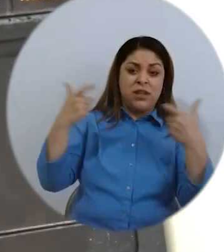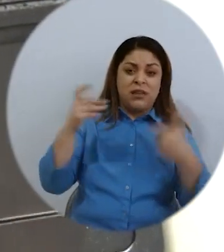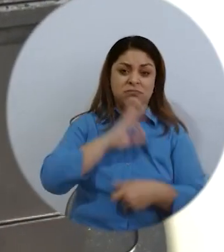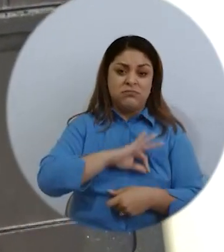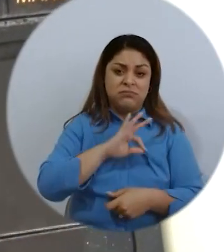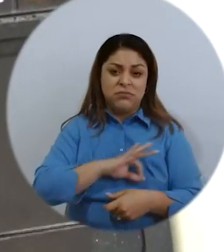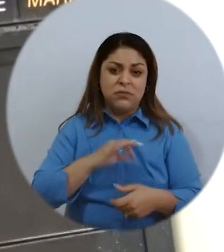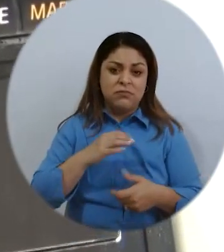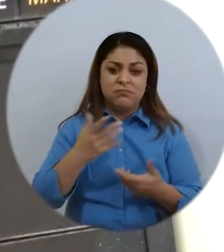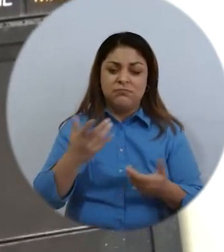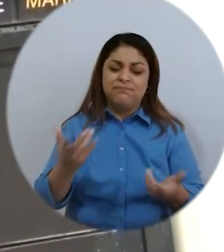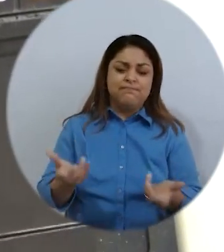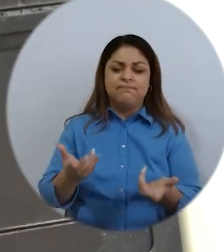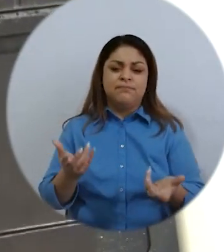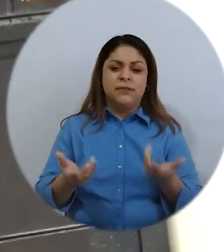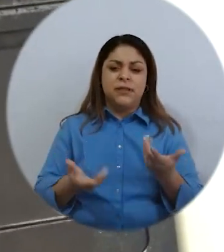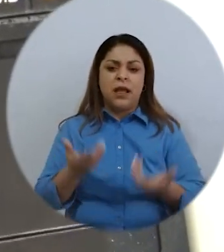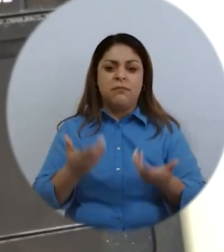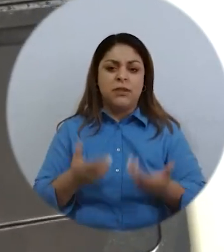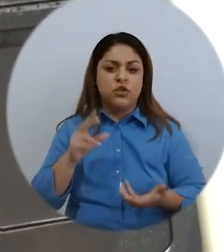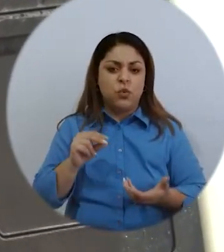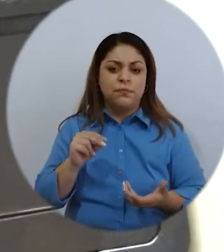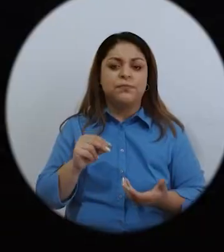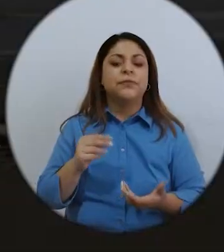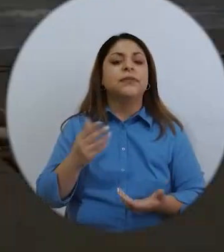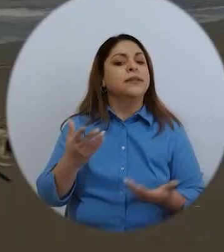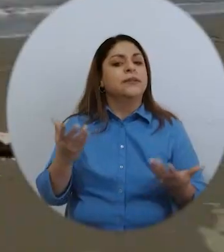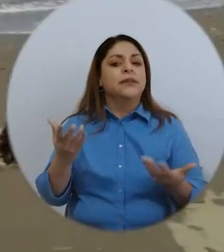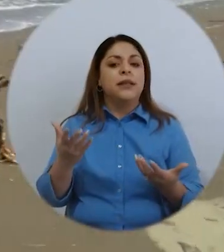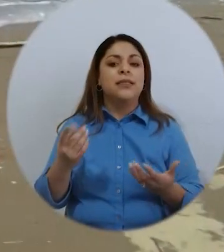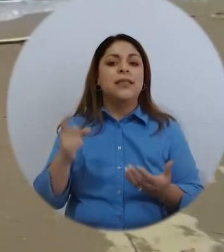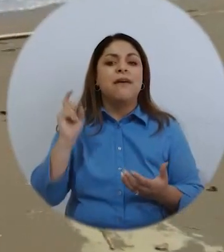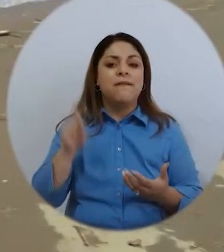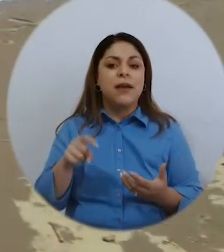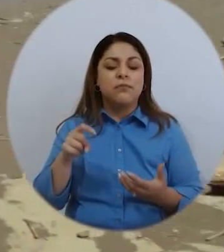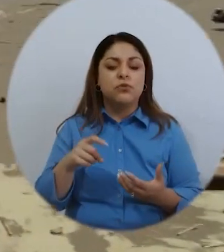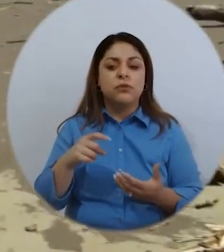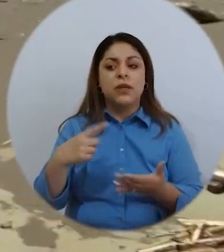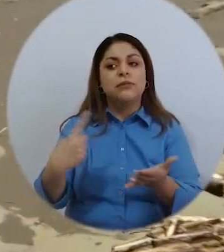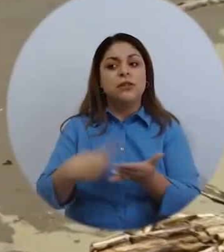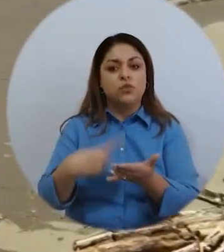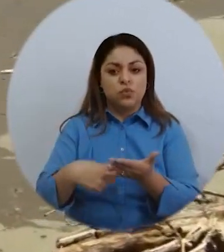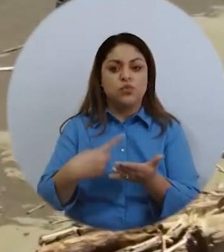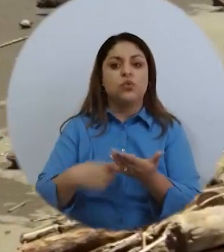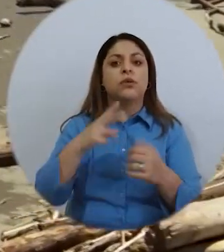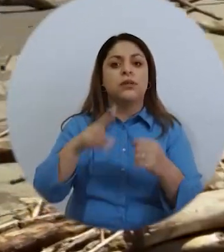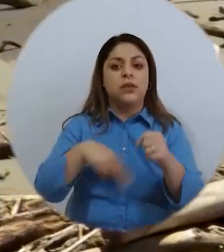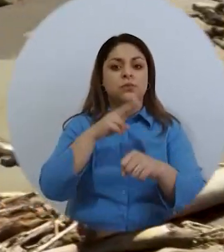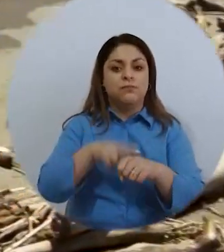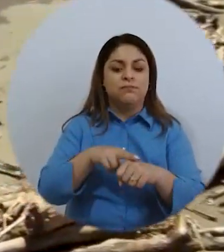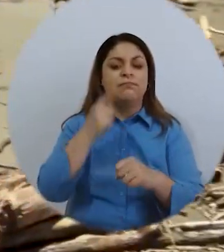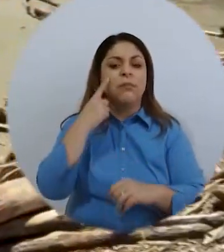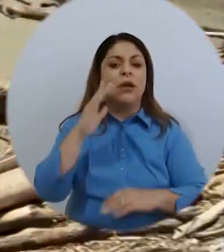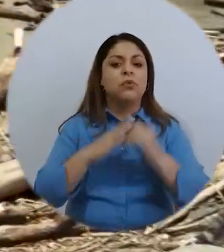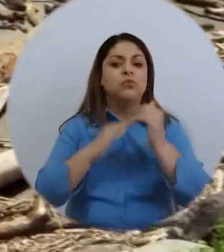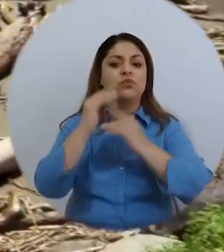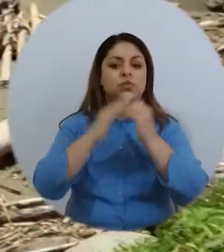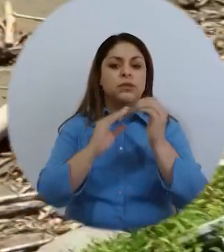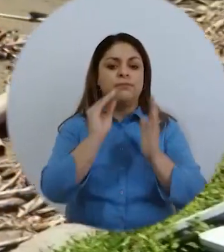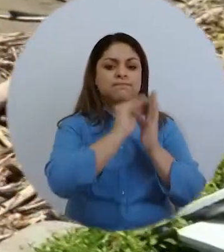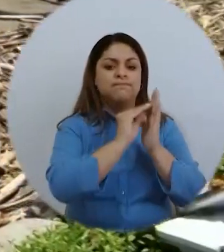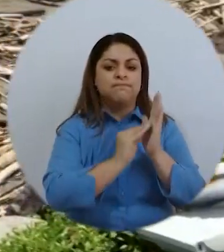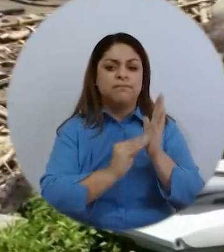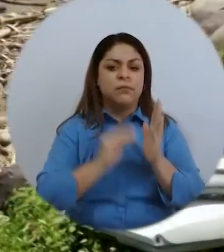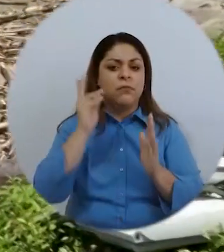grandes medidas. Esas medidas creo que no vendrán tanto de ese impulso como de cómo se dé una discusión nacional para